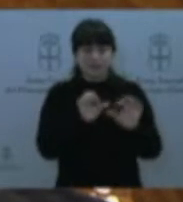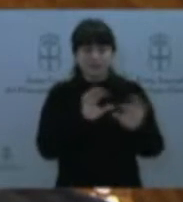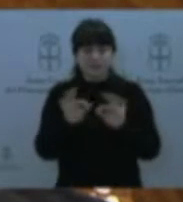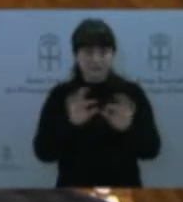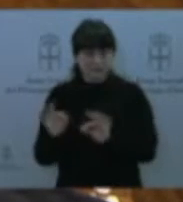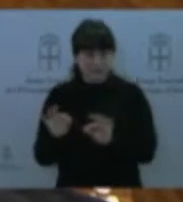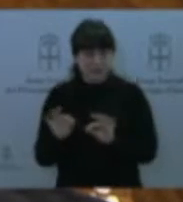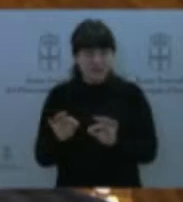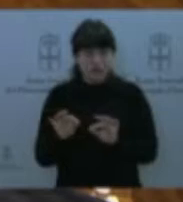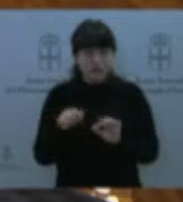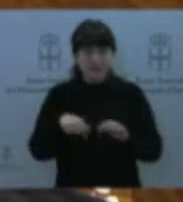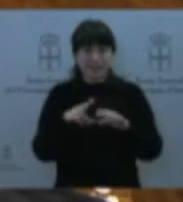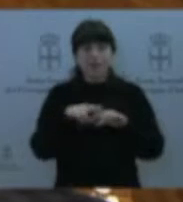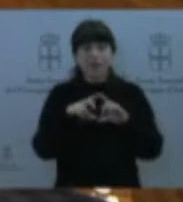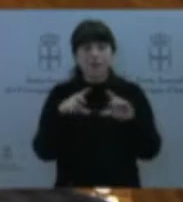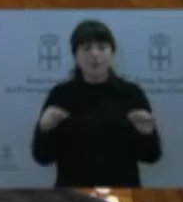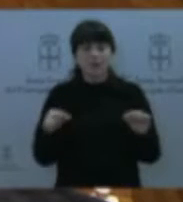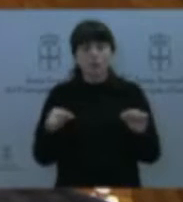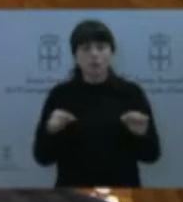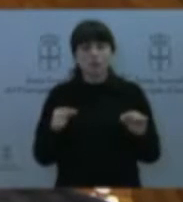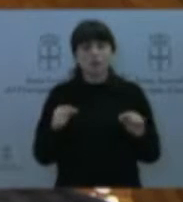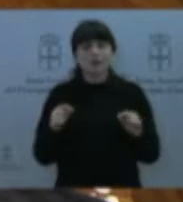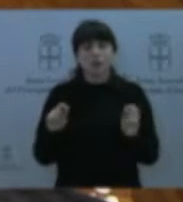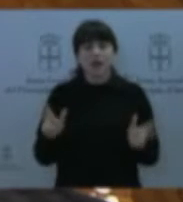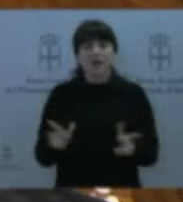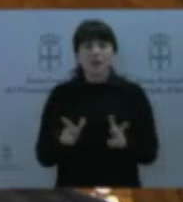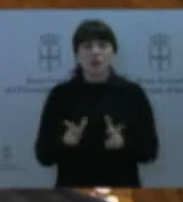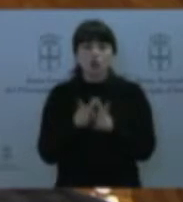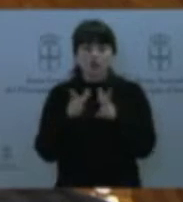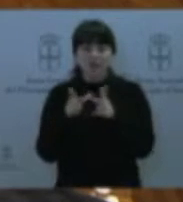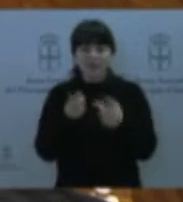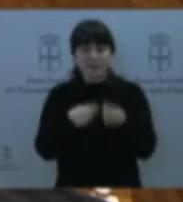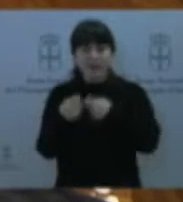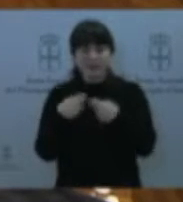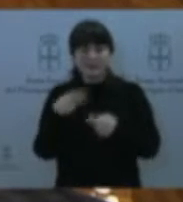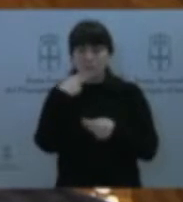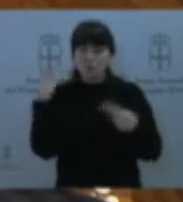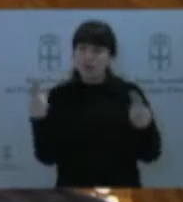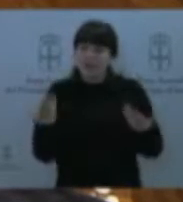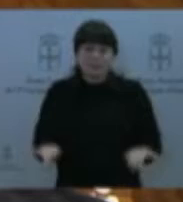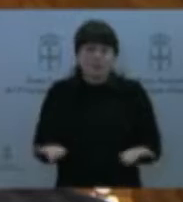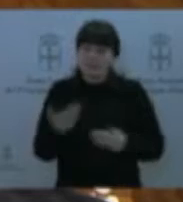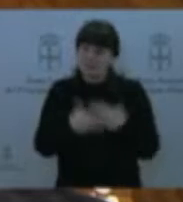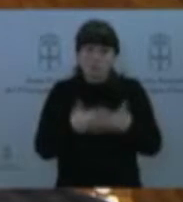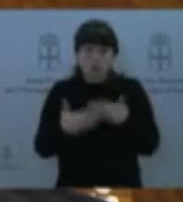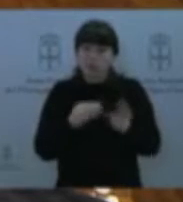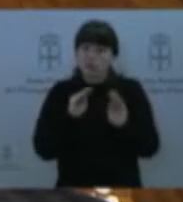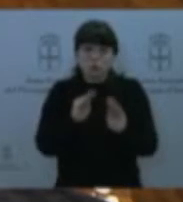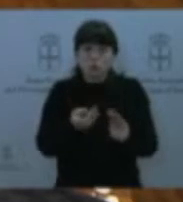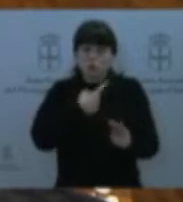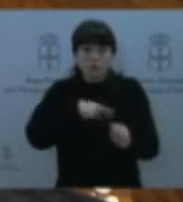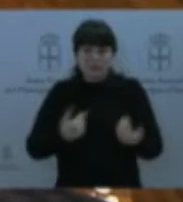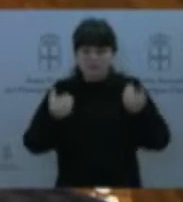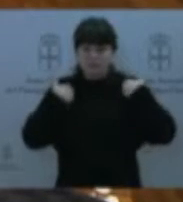sociedad mercantil pública y, en consecuencia, sus procesos no son oposiciones a la función pública. El marco normativo aplicable, como